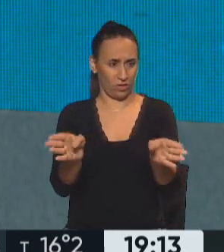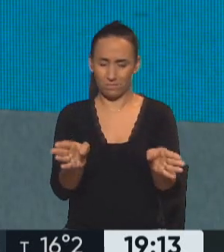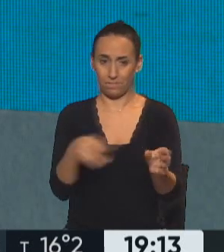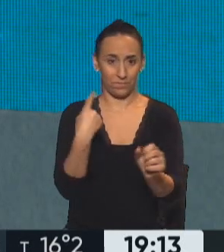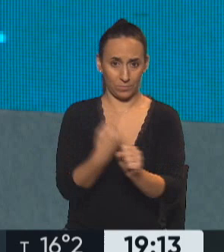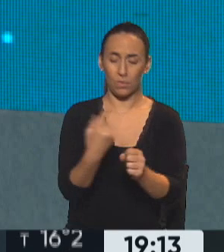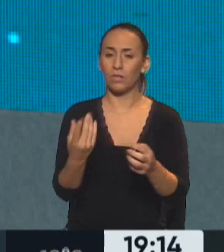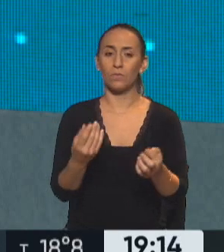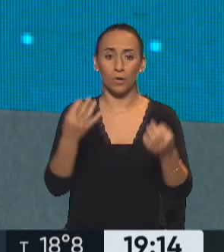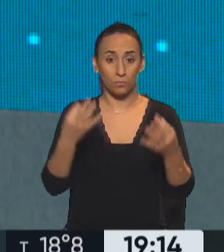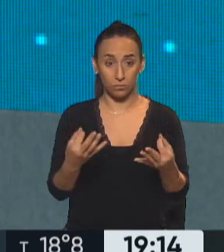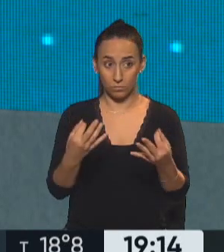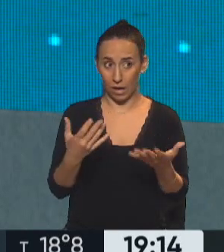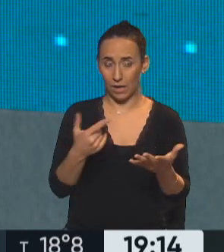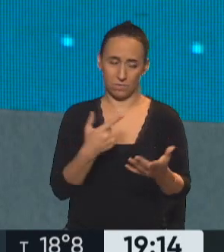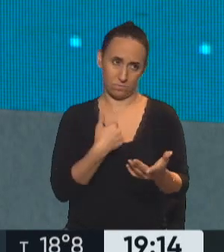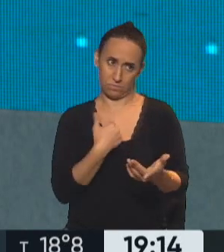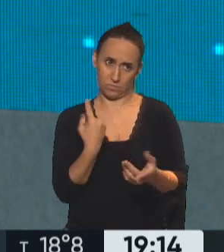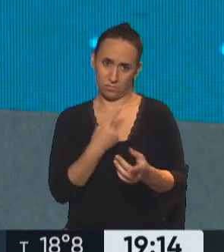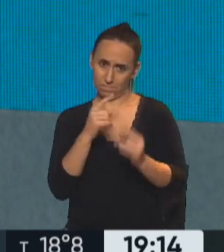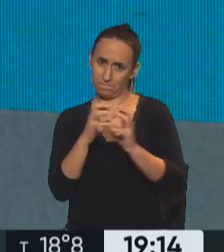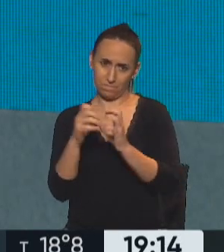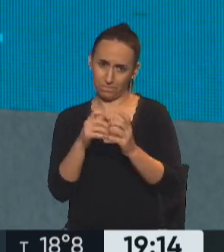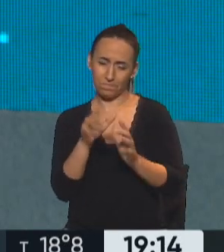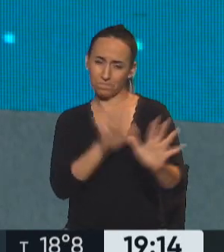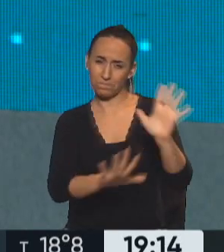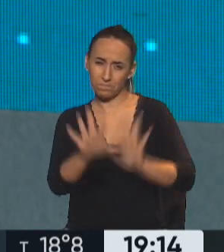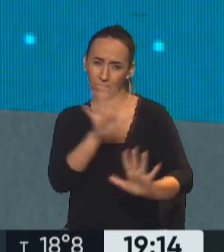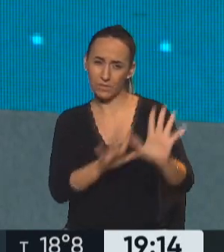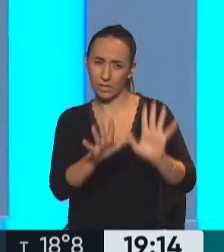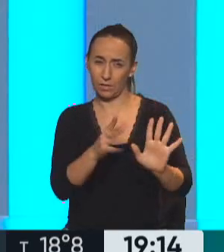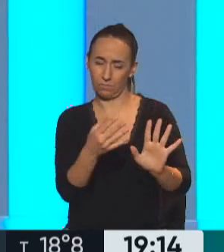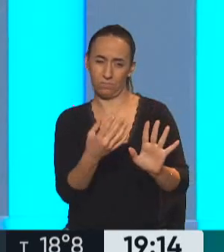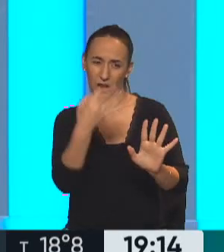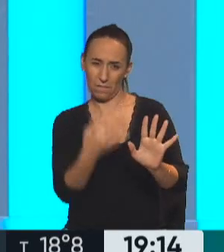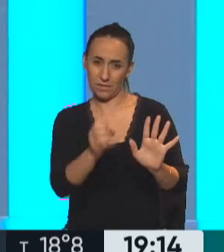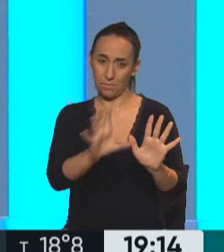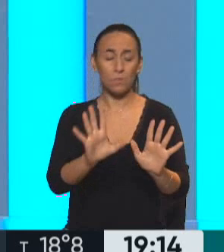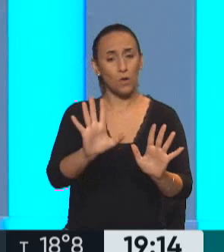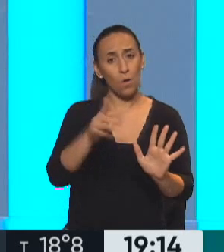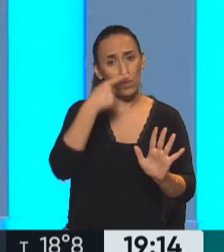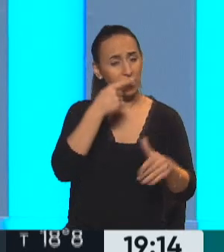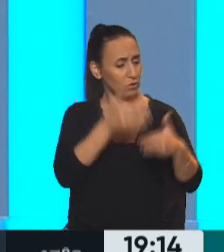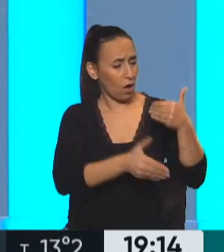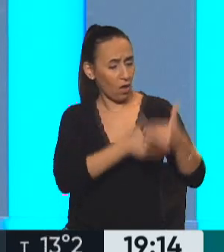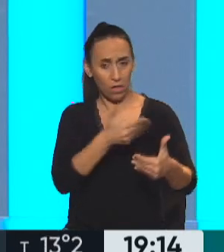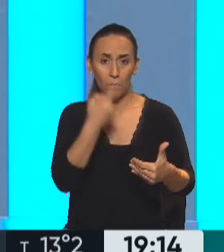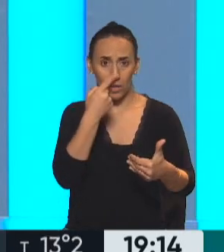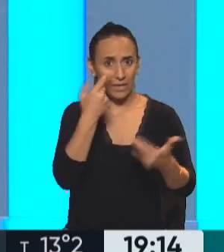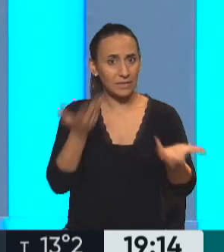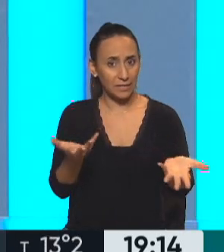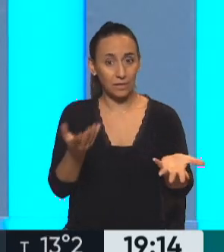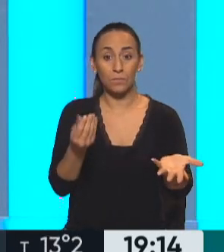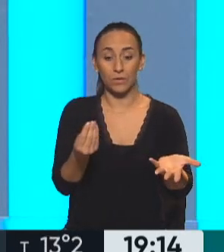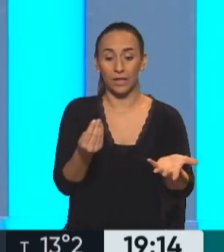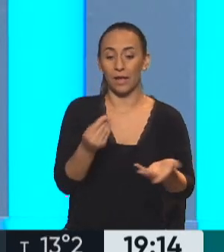legislar, habilitó el debate de una reforma de la Corte Suprema de Justicia. Pero fue muy interesante todo este proceso porque también puso un